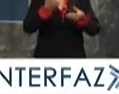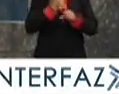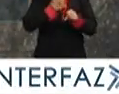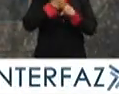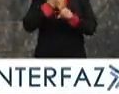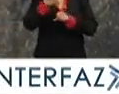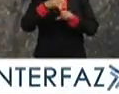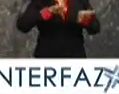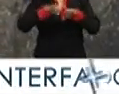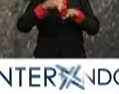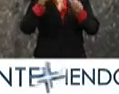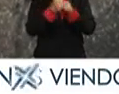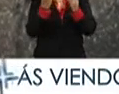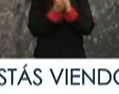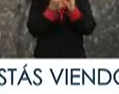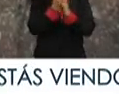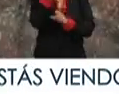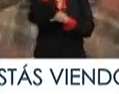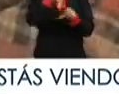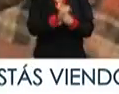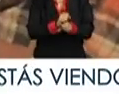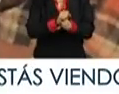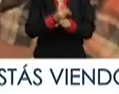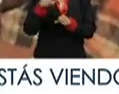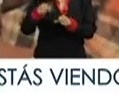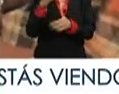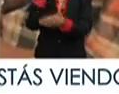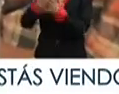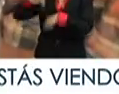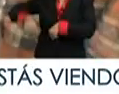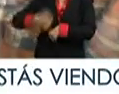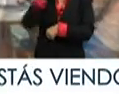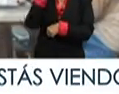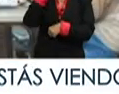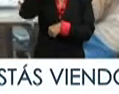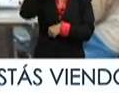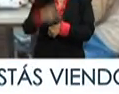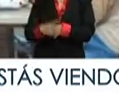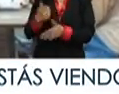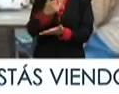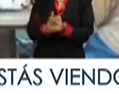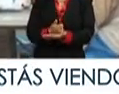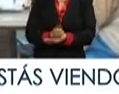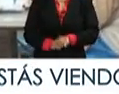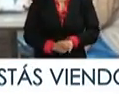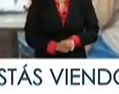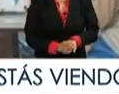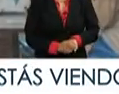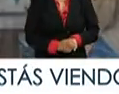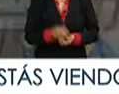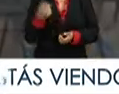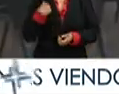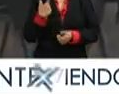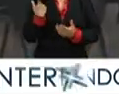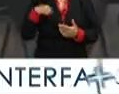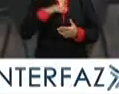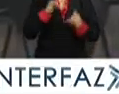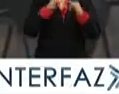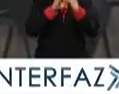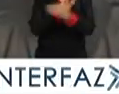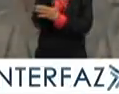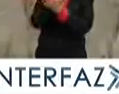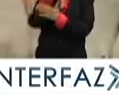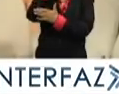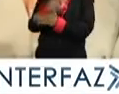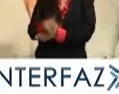práctica docente a través de una capacitación de 2 semanas en una institución académica nacional en la Ciudad de México. Los estuvieron en un instituto allá en